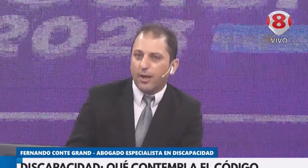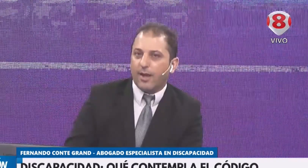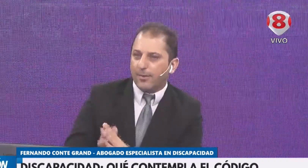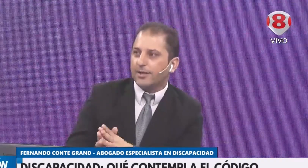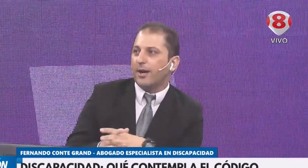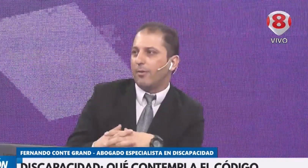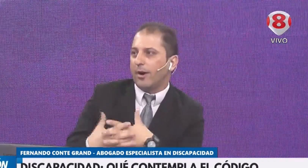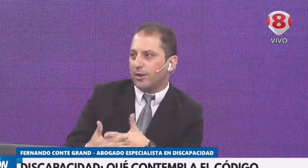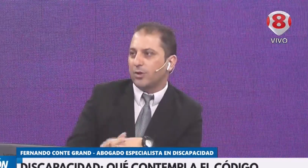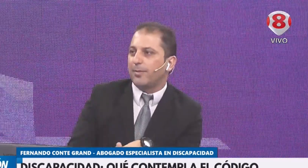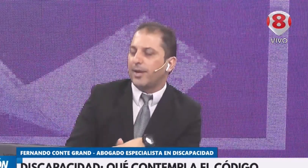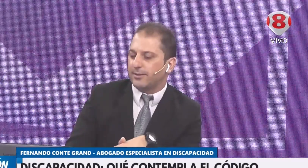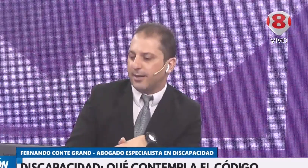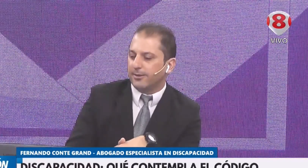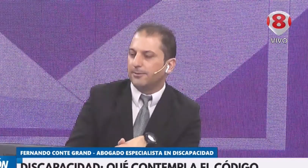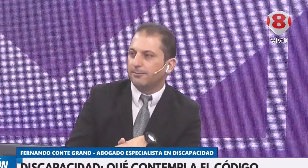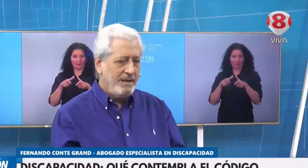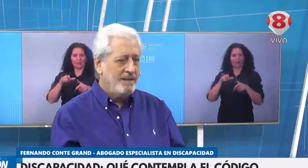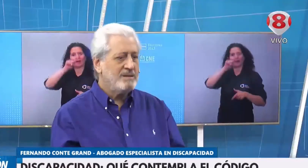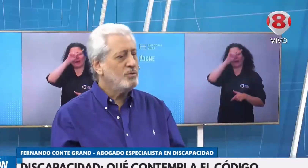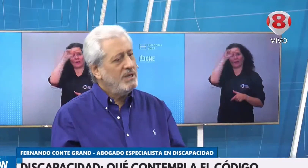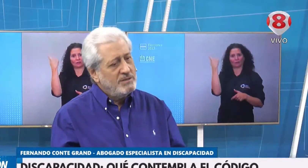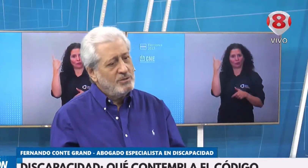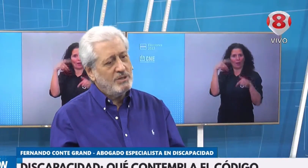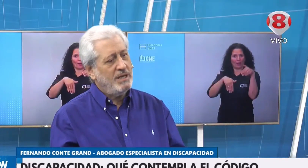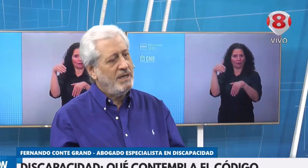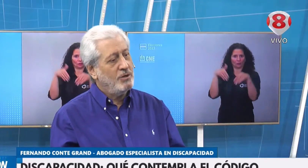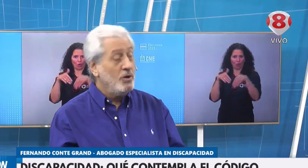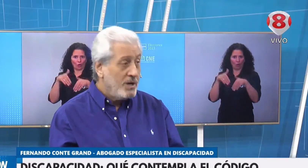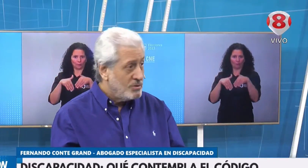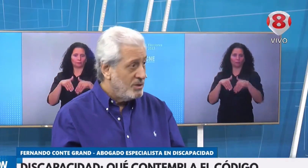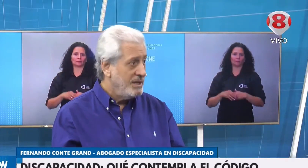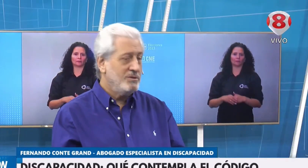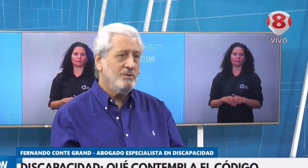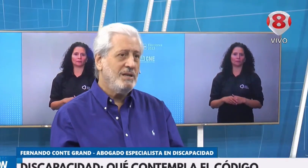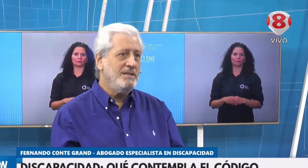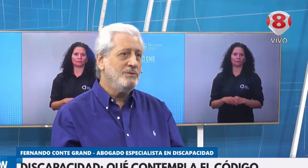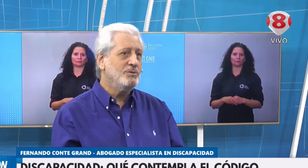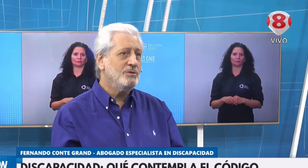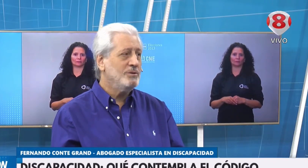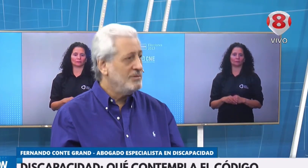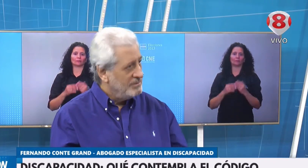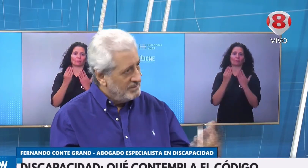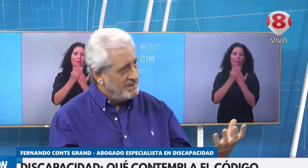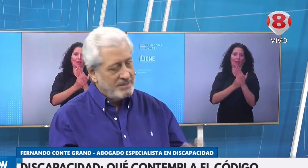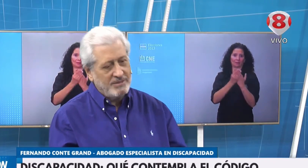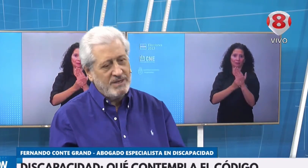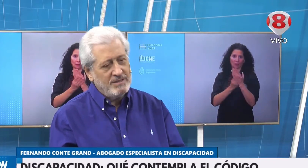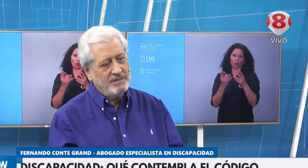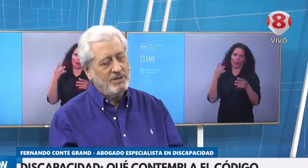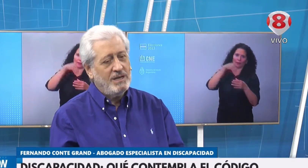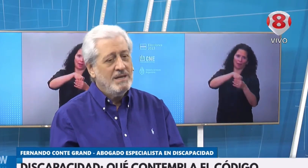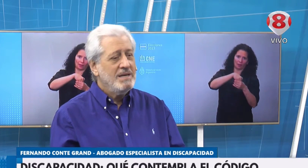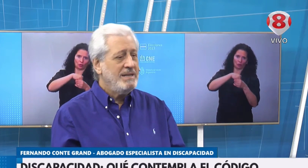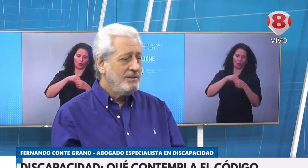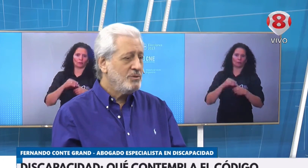mirando Qué mensaje le puede dar que ejerzan sus derechos que conozcan sus derechos el Instituto